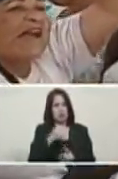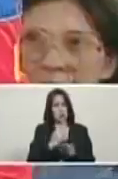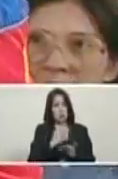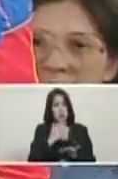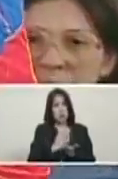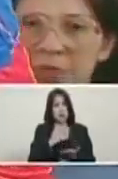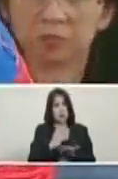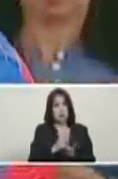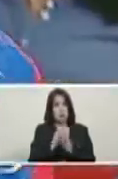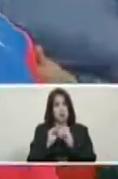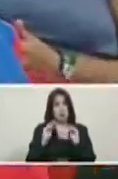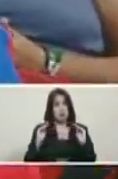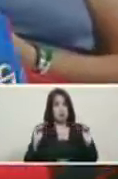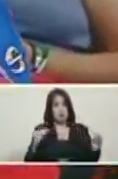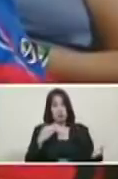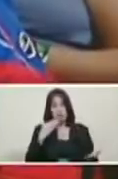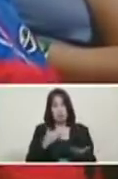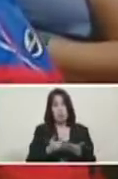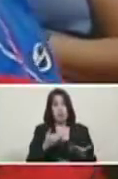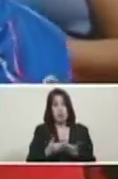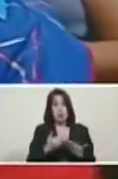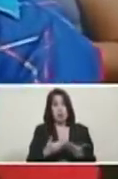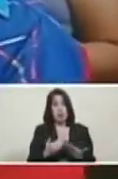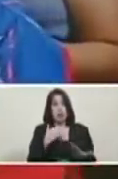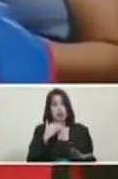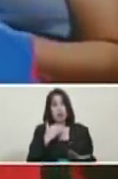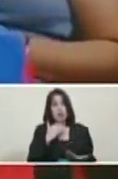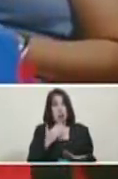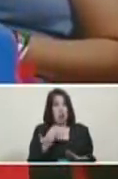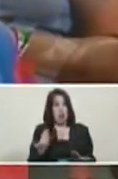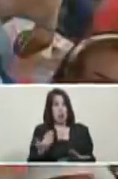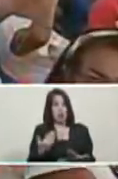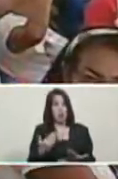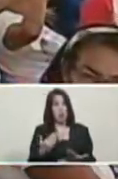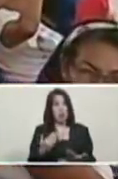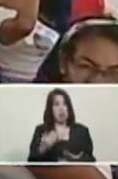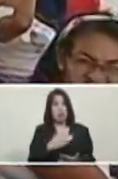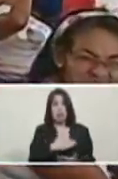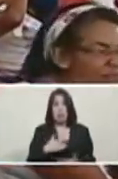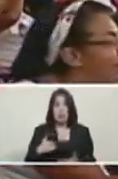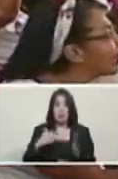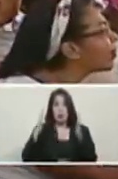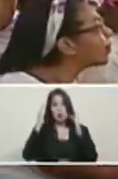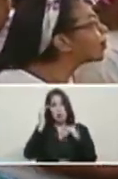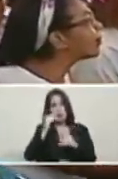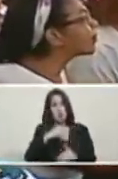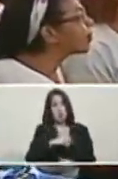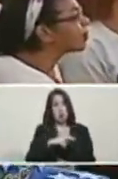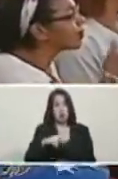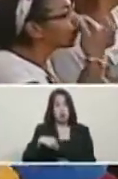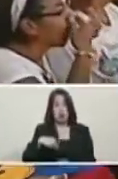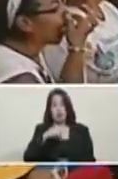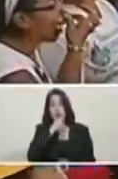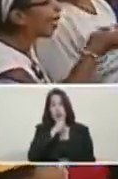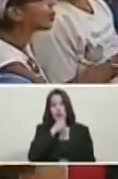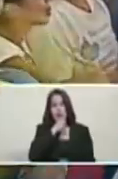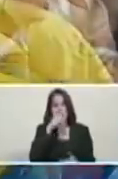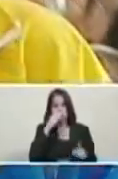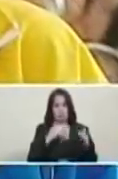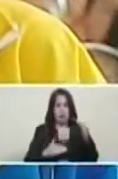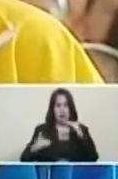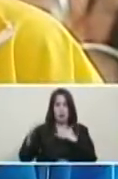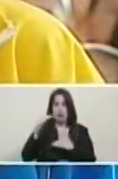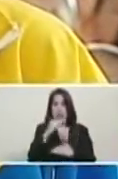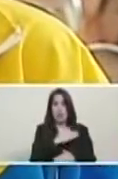a hacer una solicitud, Nicolás, que queremos que la tomes muy en cuenta. Nosotros los adultos y adultas mayores